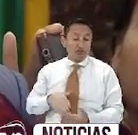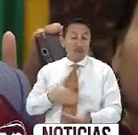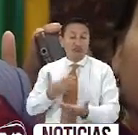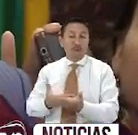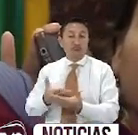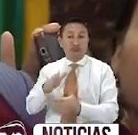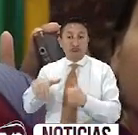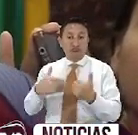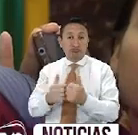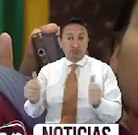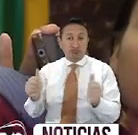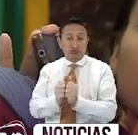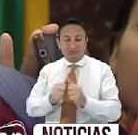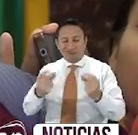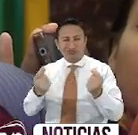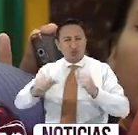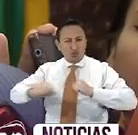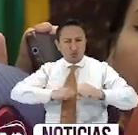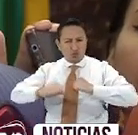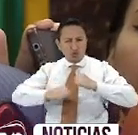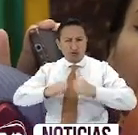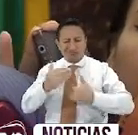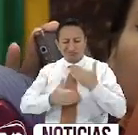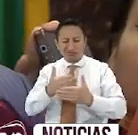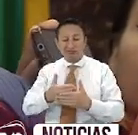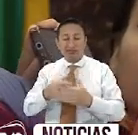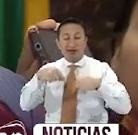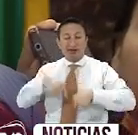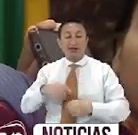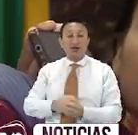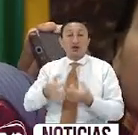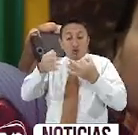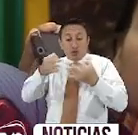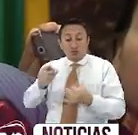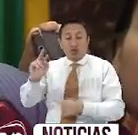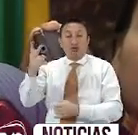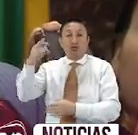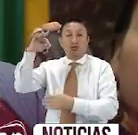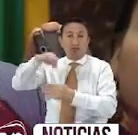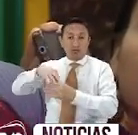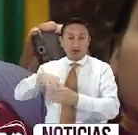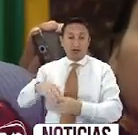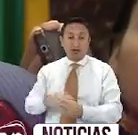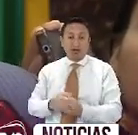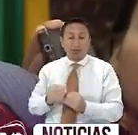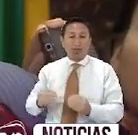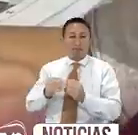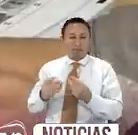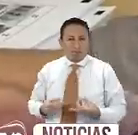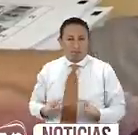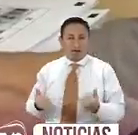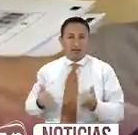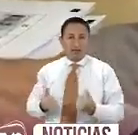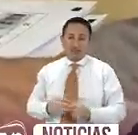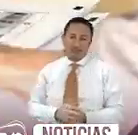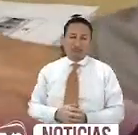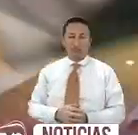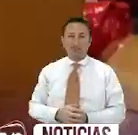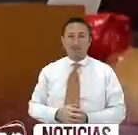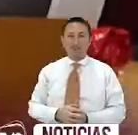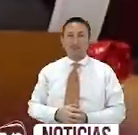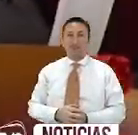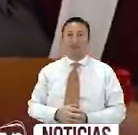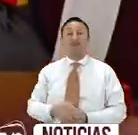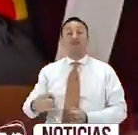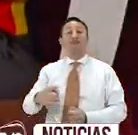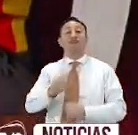para ser eficientes y provocar que este referéndum caiga con la segunda vuelta electoral para evitar más gastos al Estado. Con el pronunciamiento